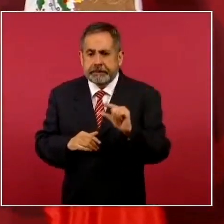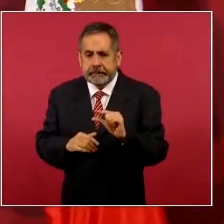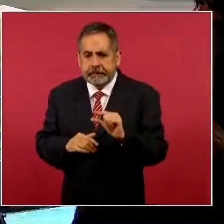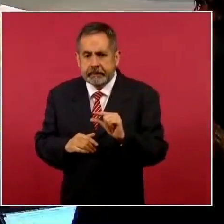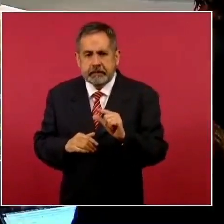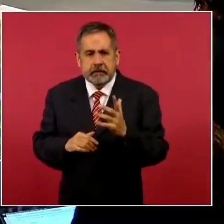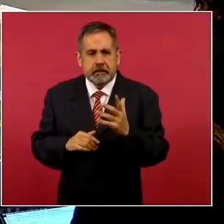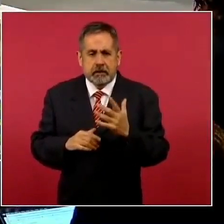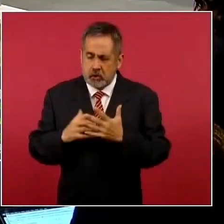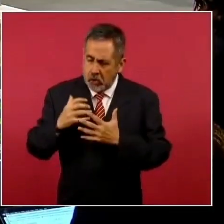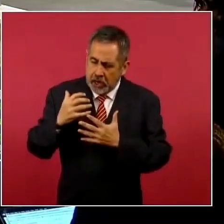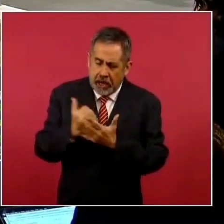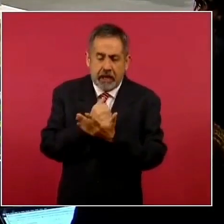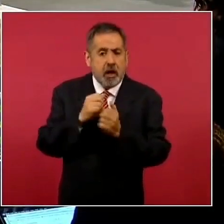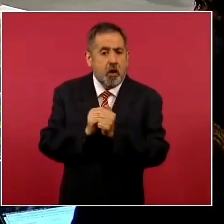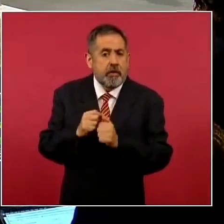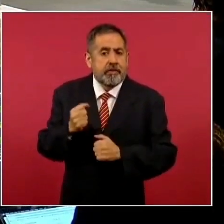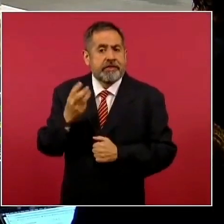gané con